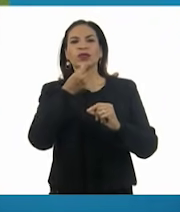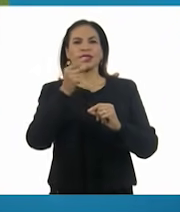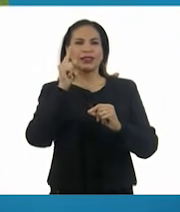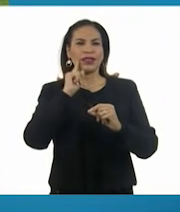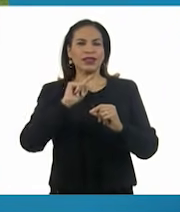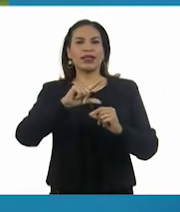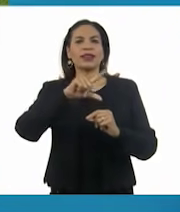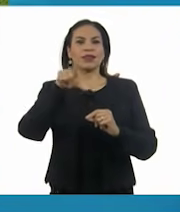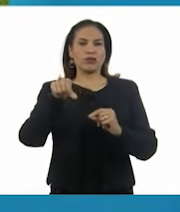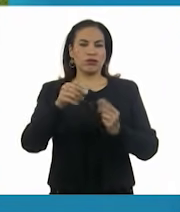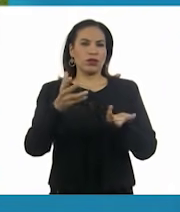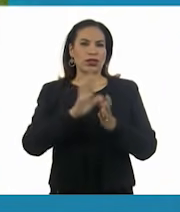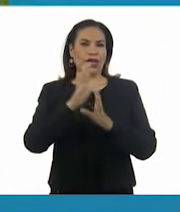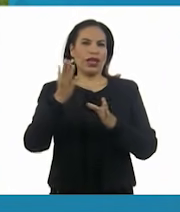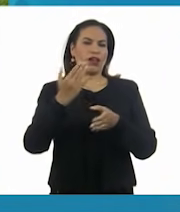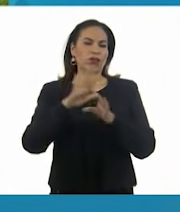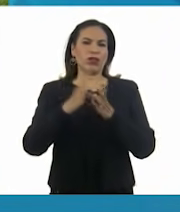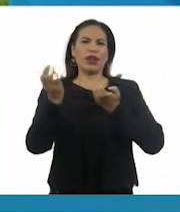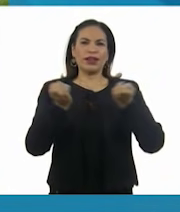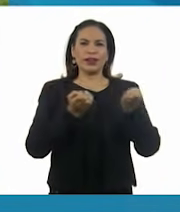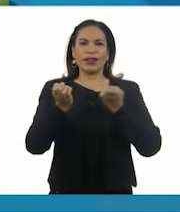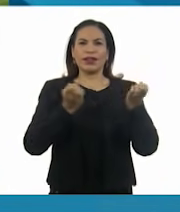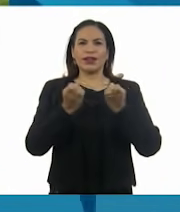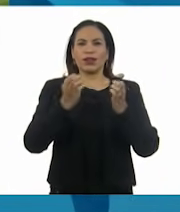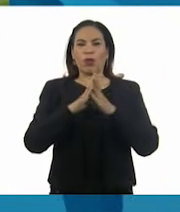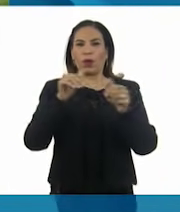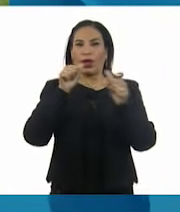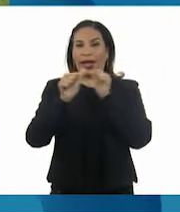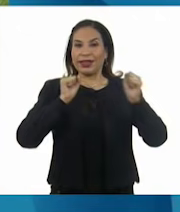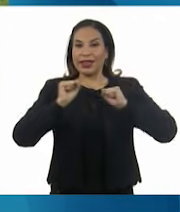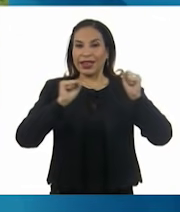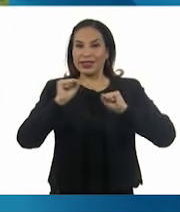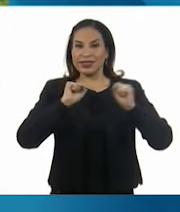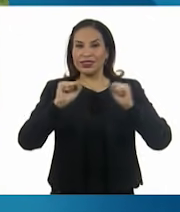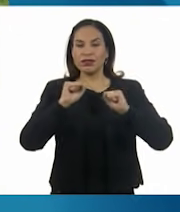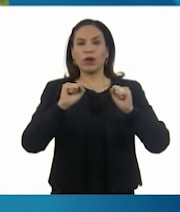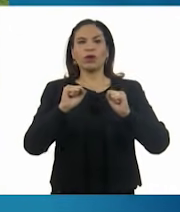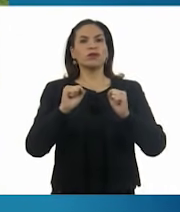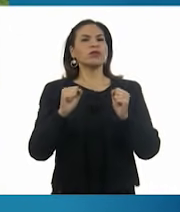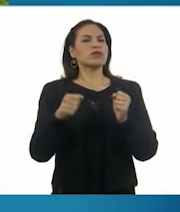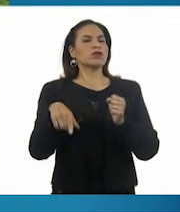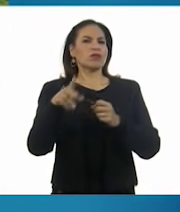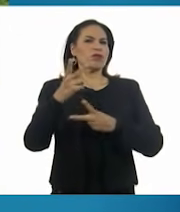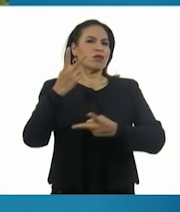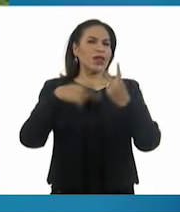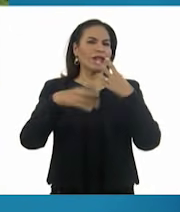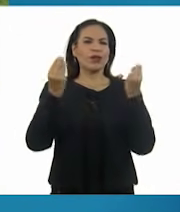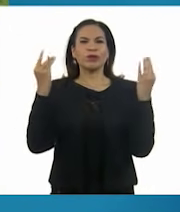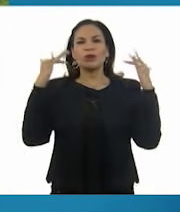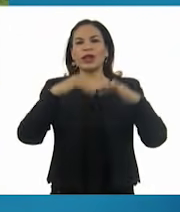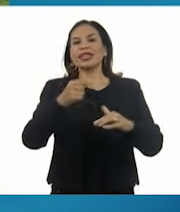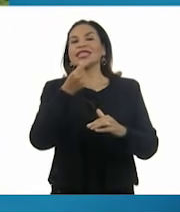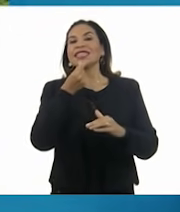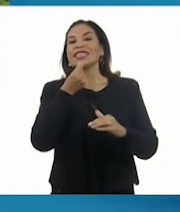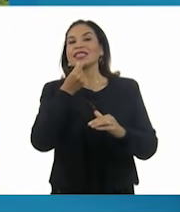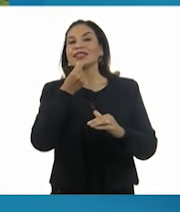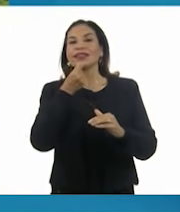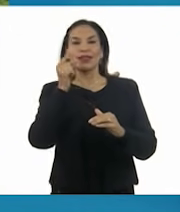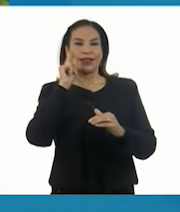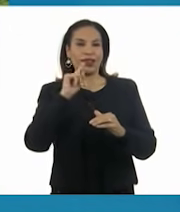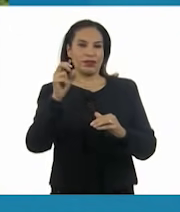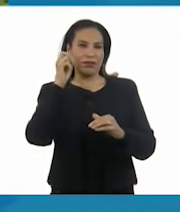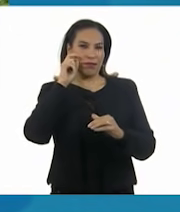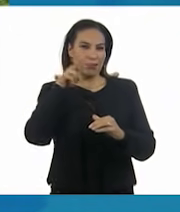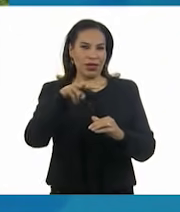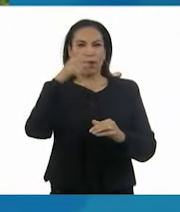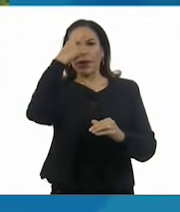dejé de practicar el deporte del atletismo, obviamente vinieron muchos niños y niñas a verme